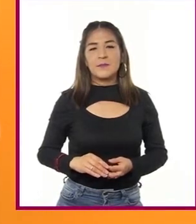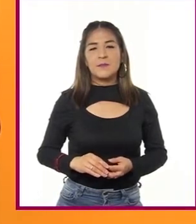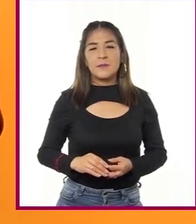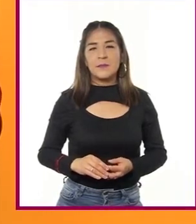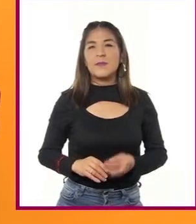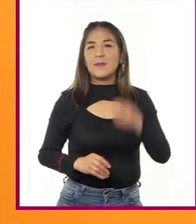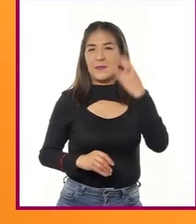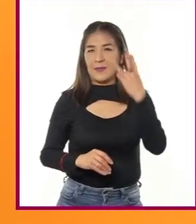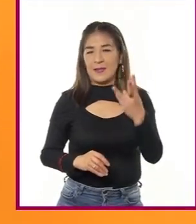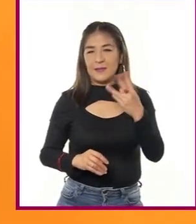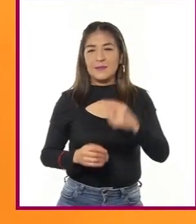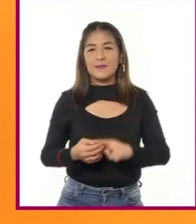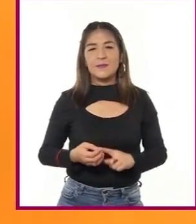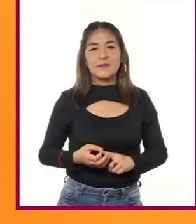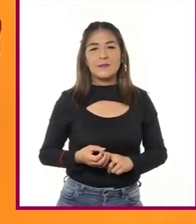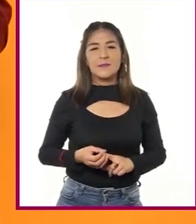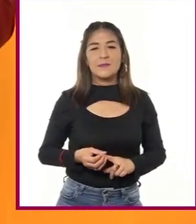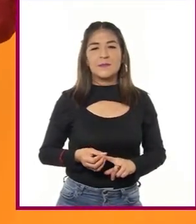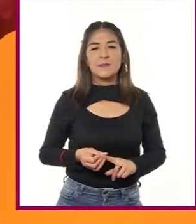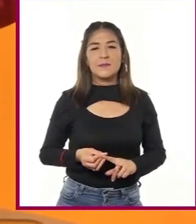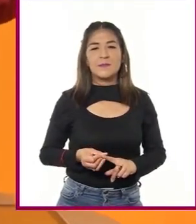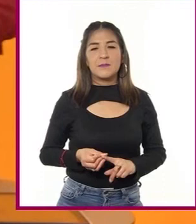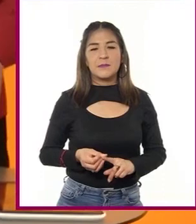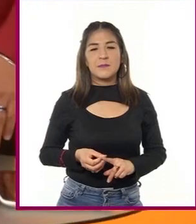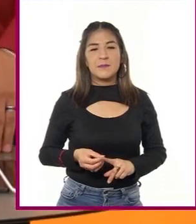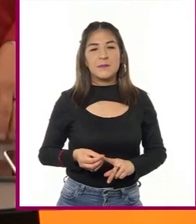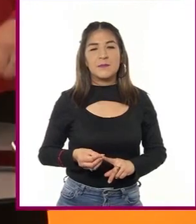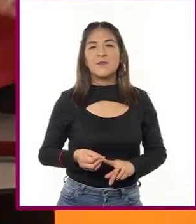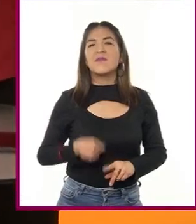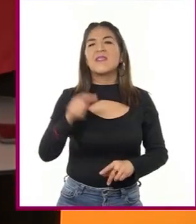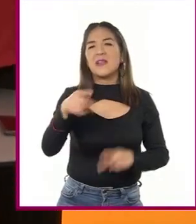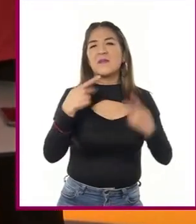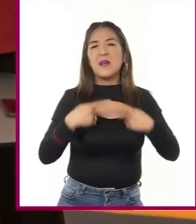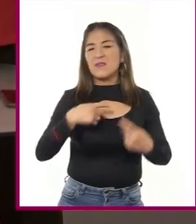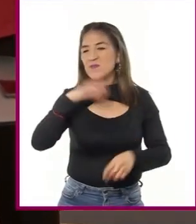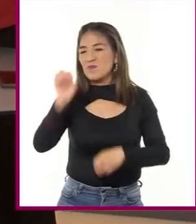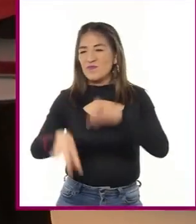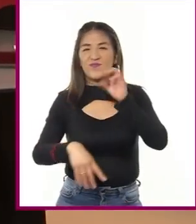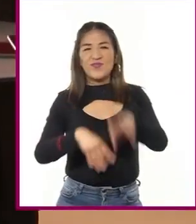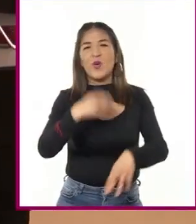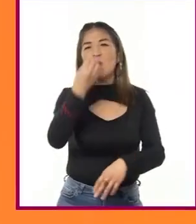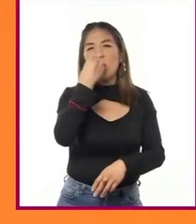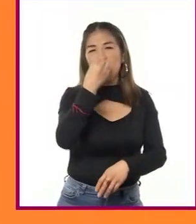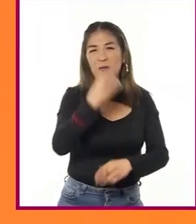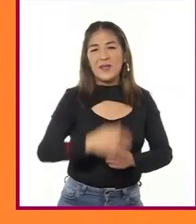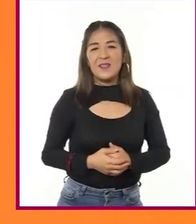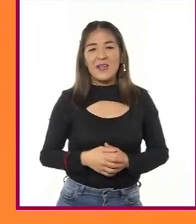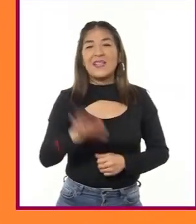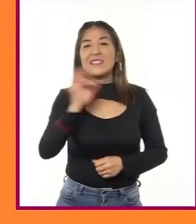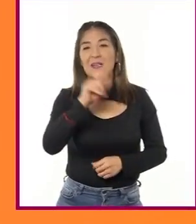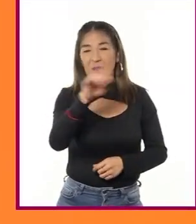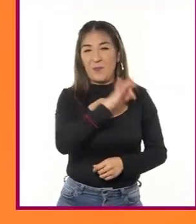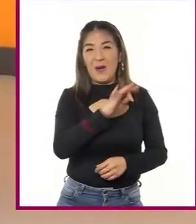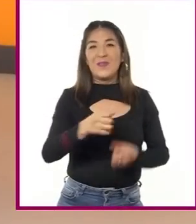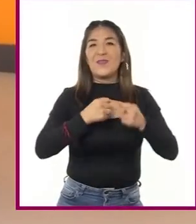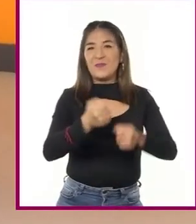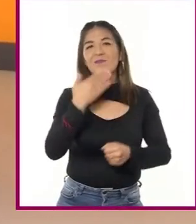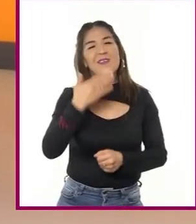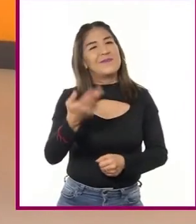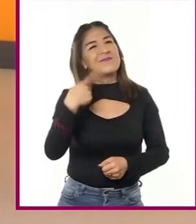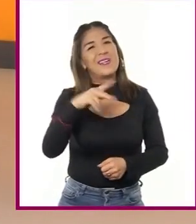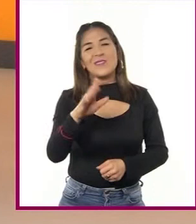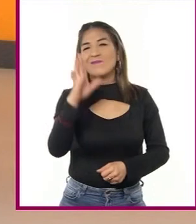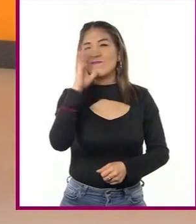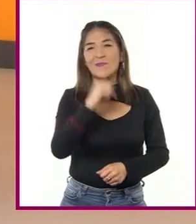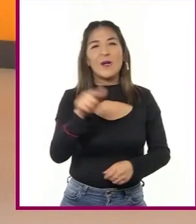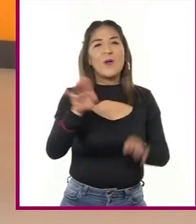Pieza 3. Las personas suelen darles desperdicios de comida. Aunque pueden nutrirlos, no es tan ideal, pues su organismo